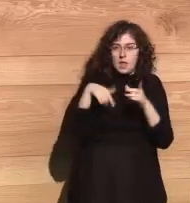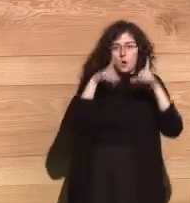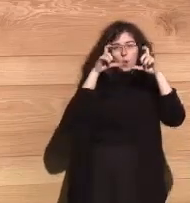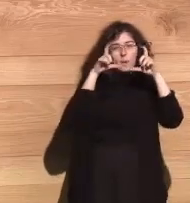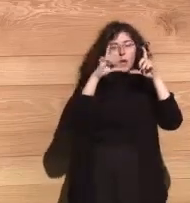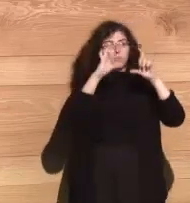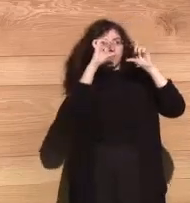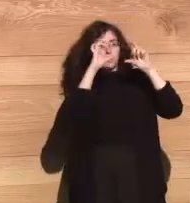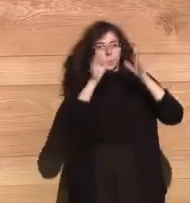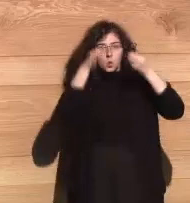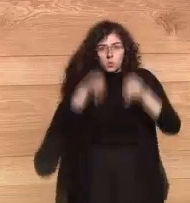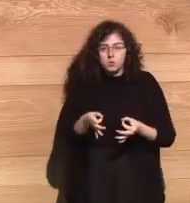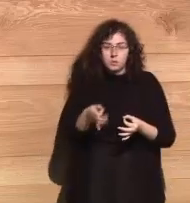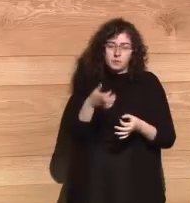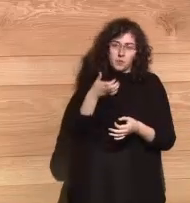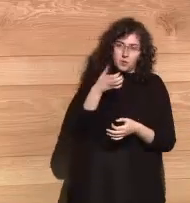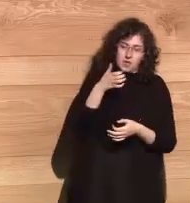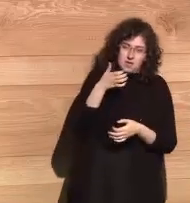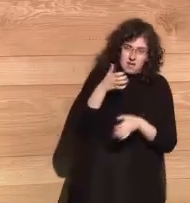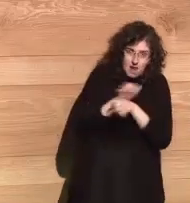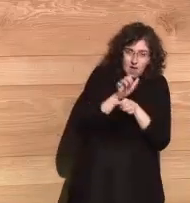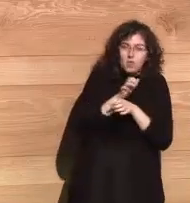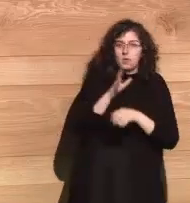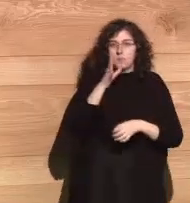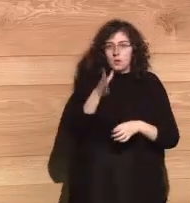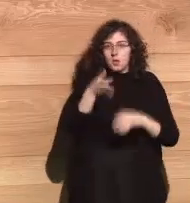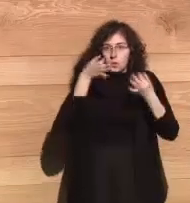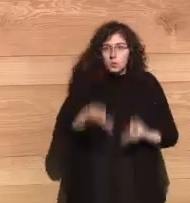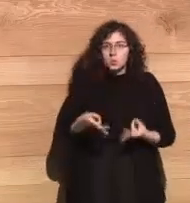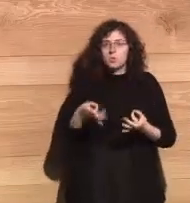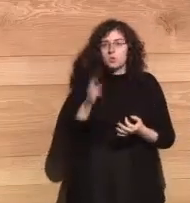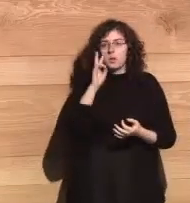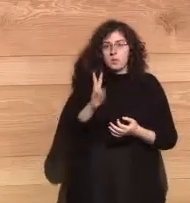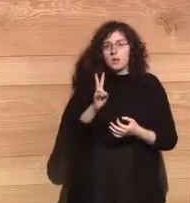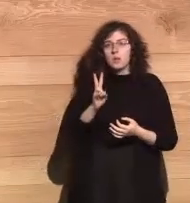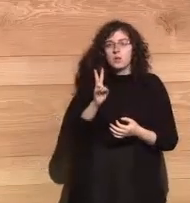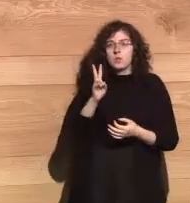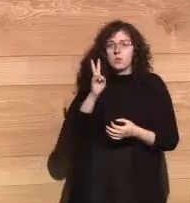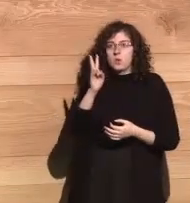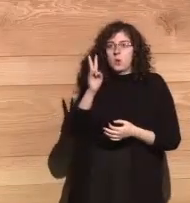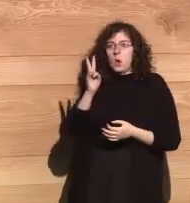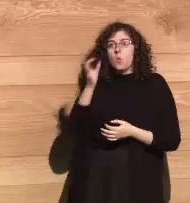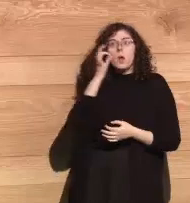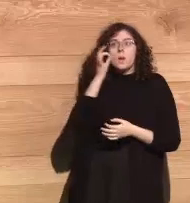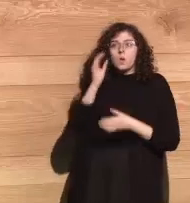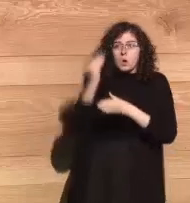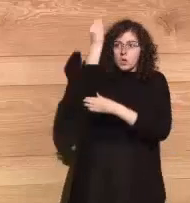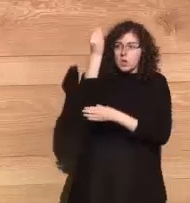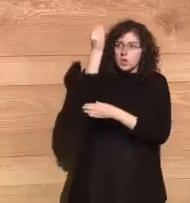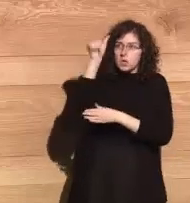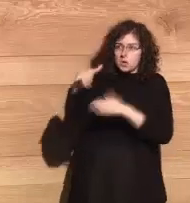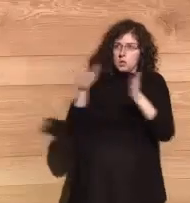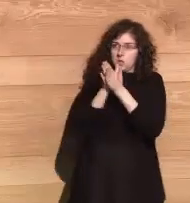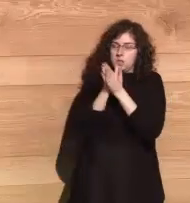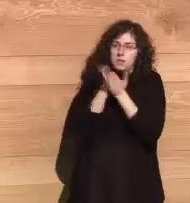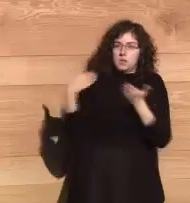la foto. Y fue muy chistoso porque en ese momento pasó una mujer con una estatua de la Santa Muerte maravillosa, con una ropa